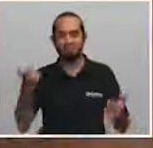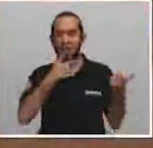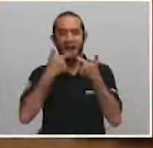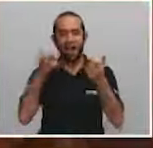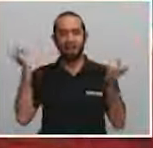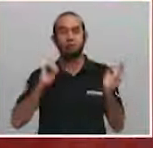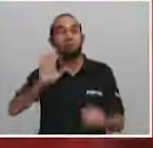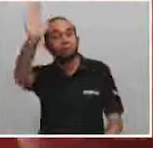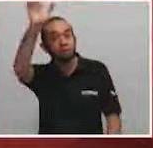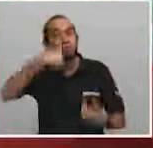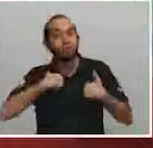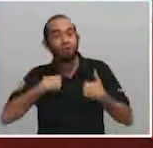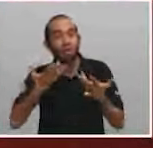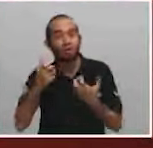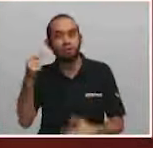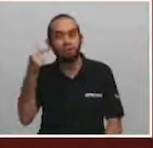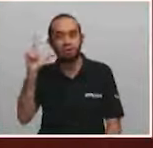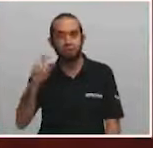Dame una a mí.